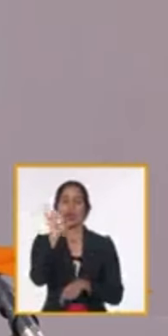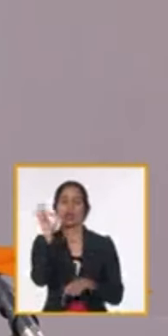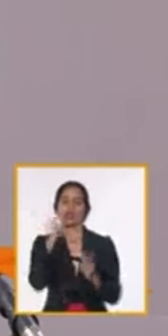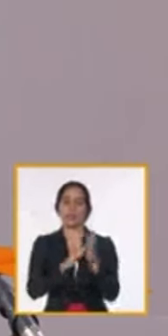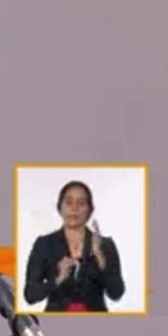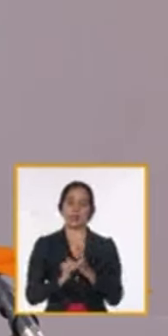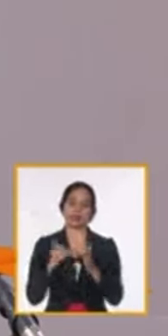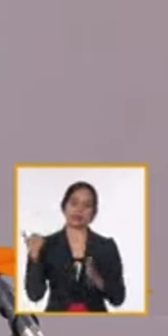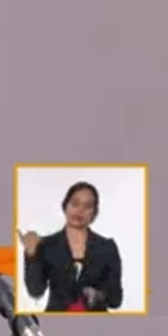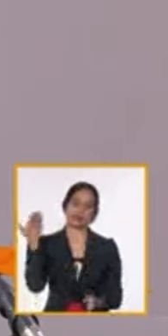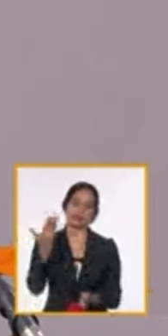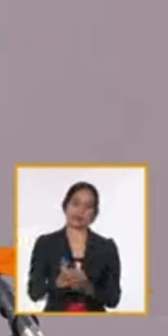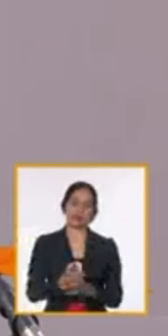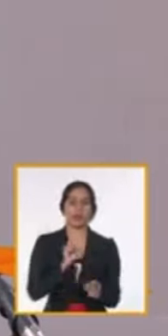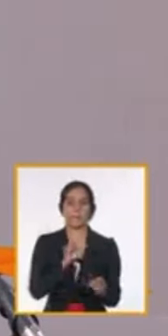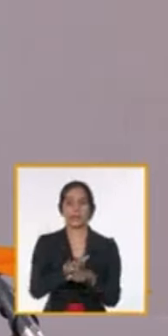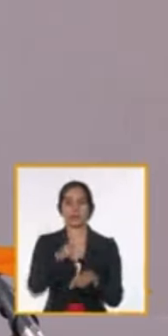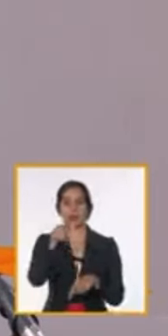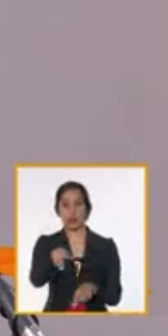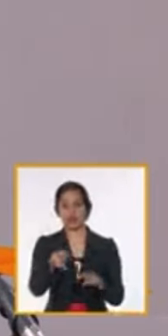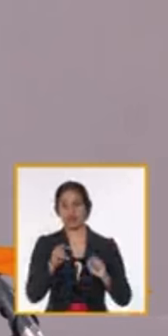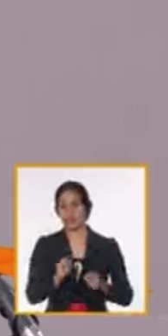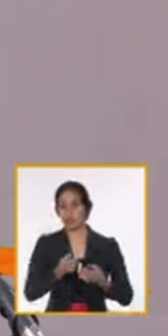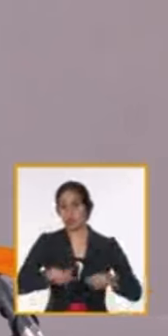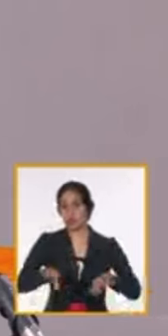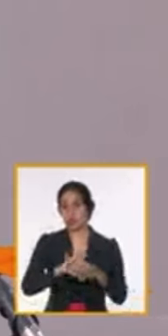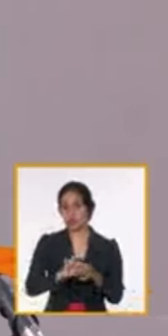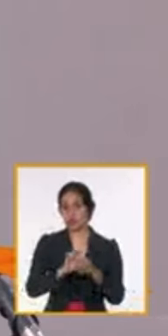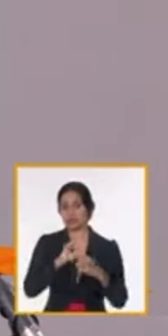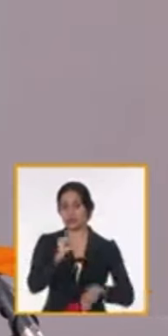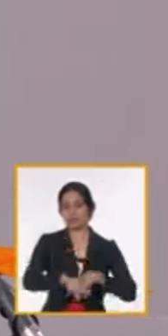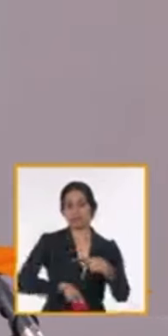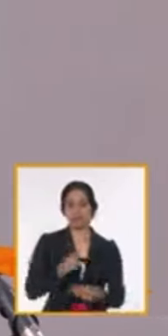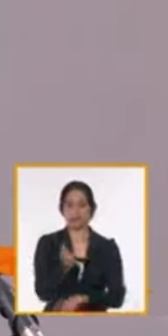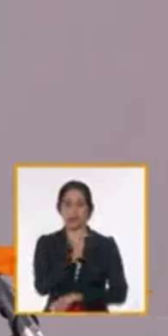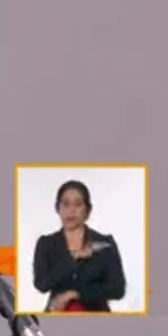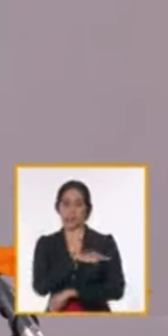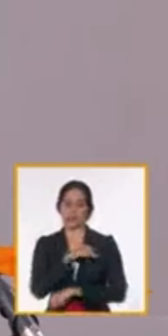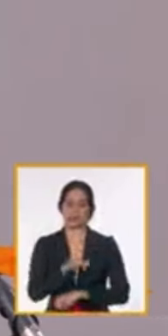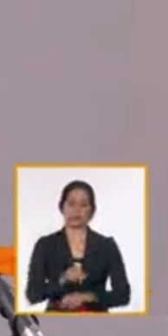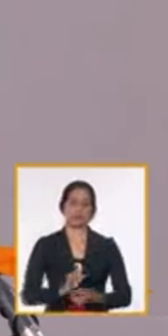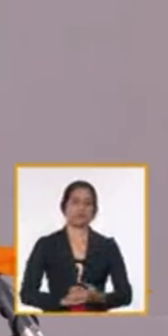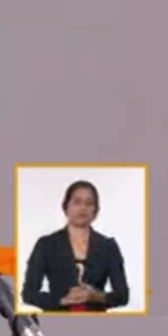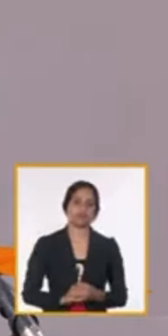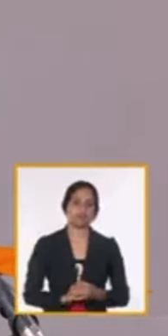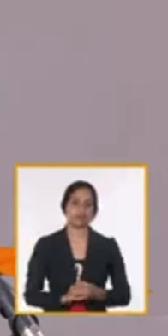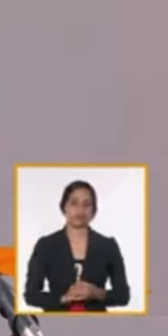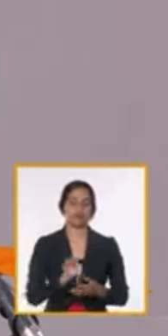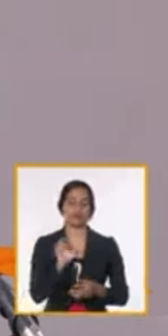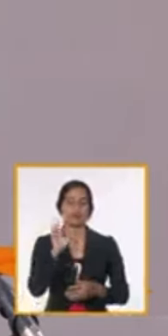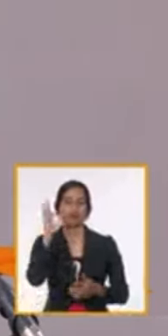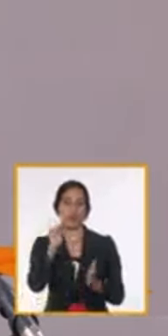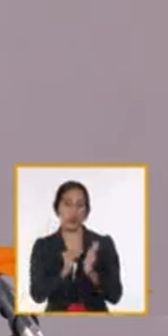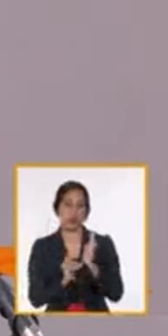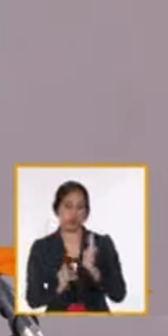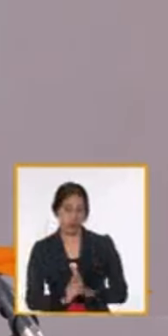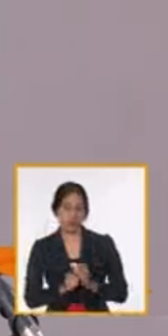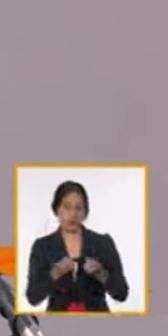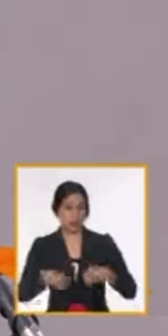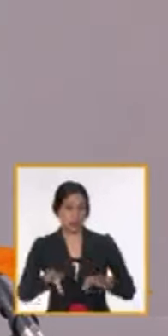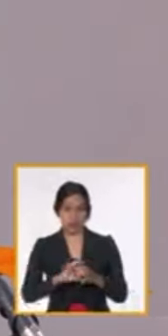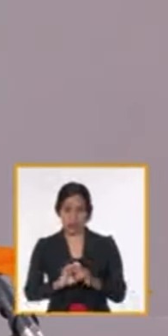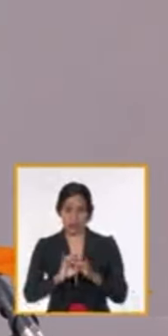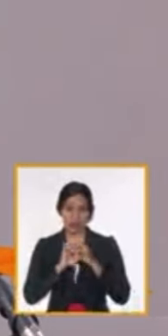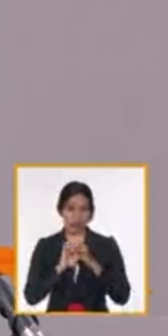desde que comenzó el genocidio, este nuevo genocidio contra el pueblo palestino en Gaza. Han sido 8 meses de una crisis social y